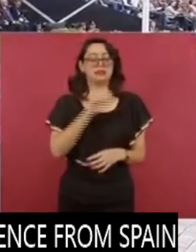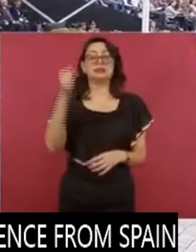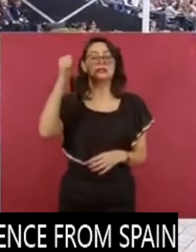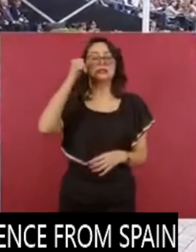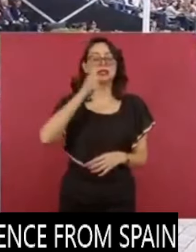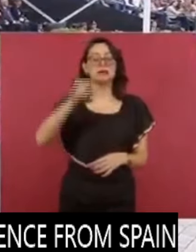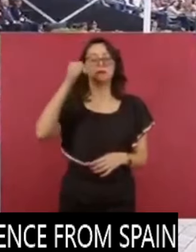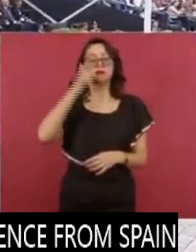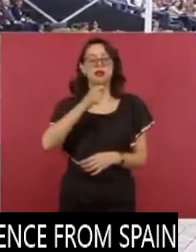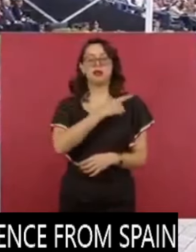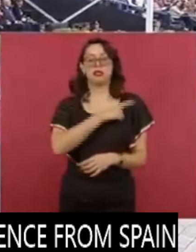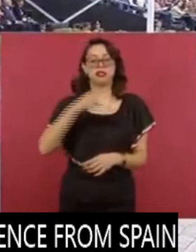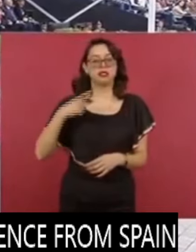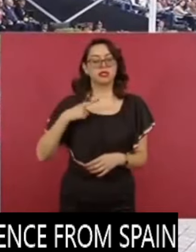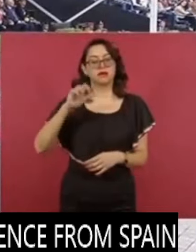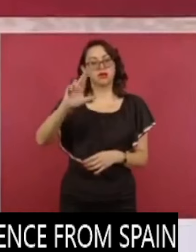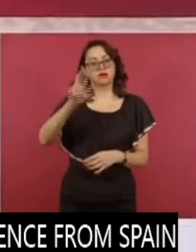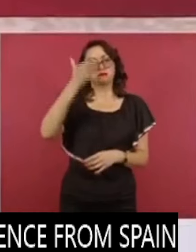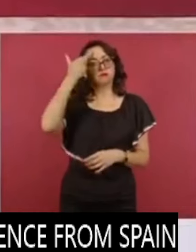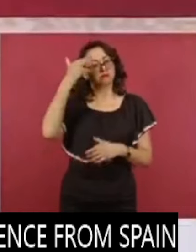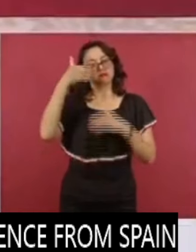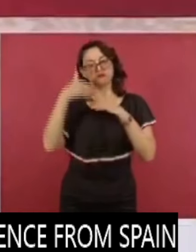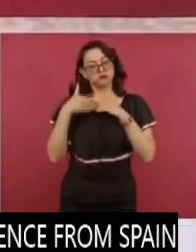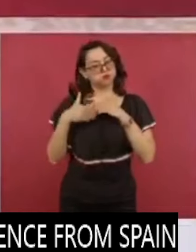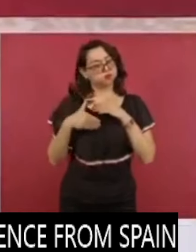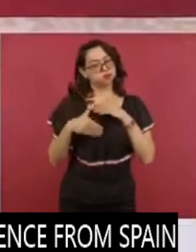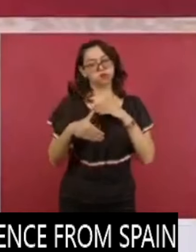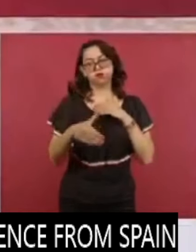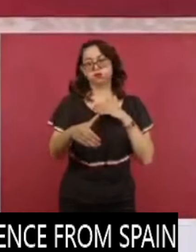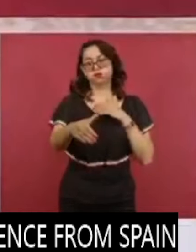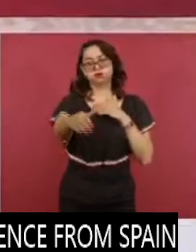los acompañan durante toda su vida profesional.